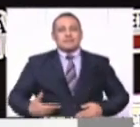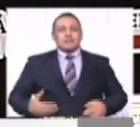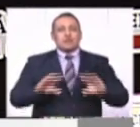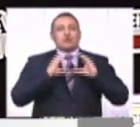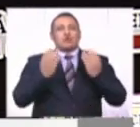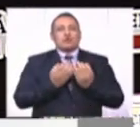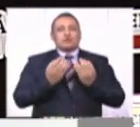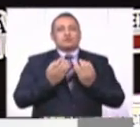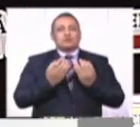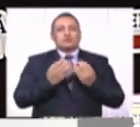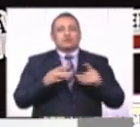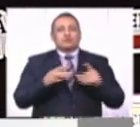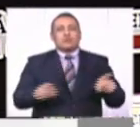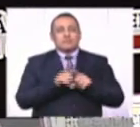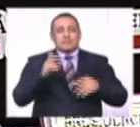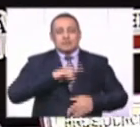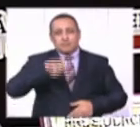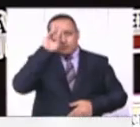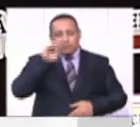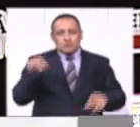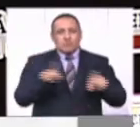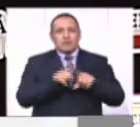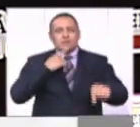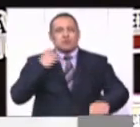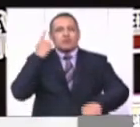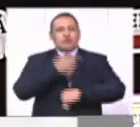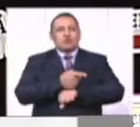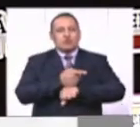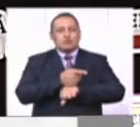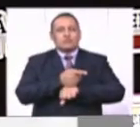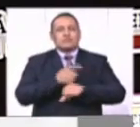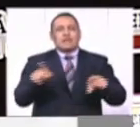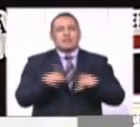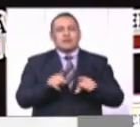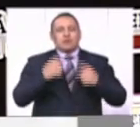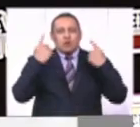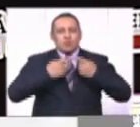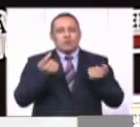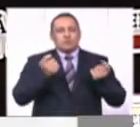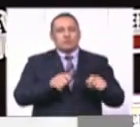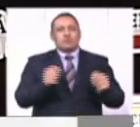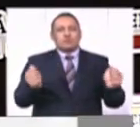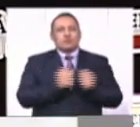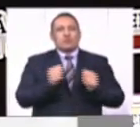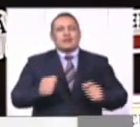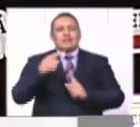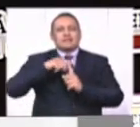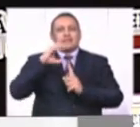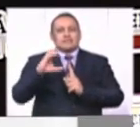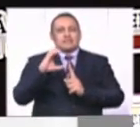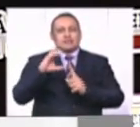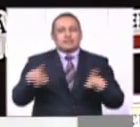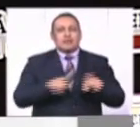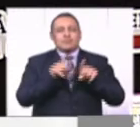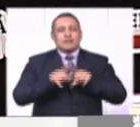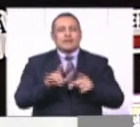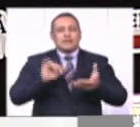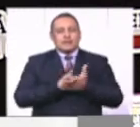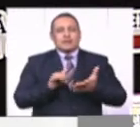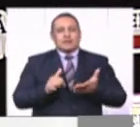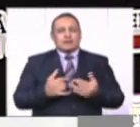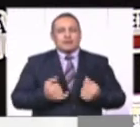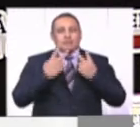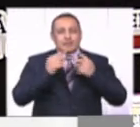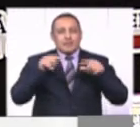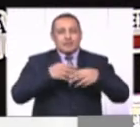Congreso de la república para que interponga una demanda competencial y una medida cautelar anre el tribunal constitucional a fin de que